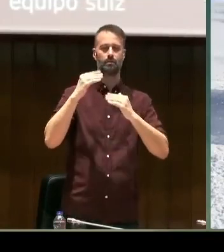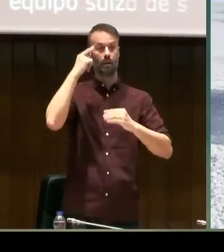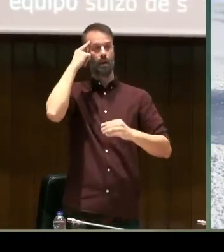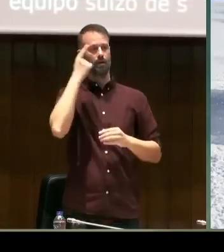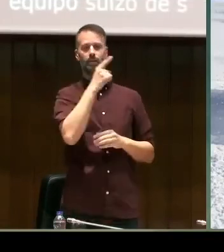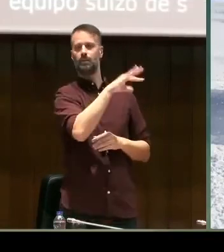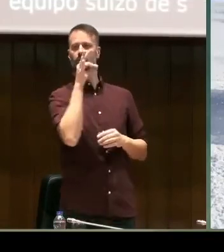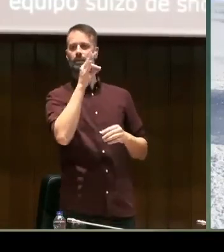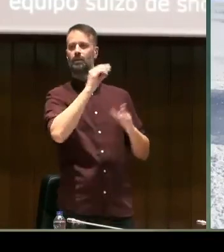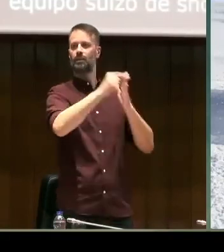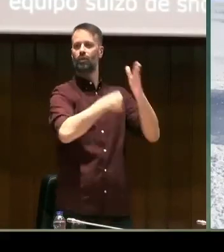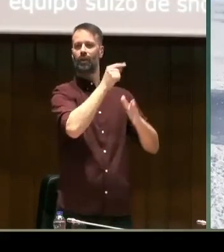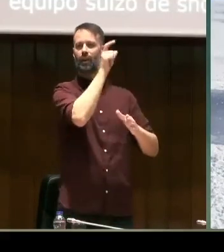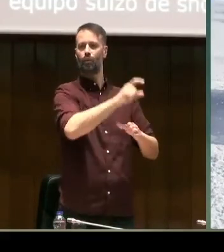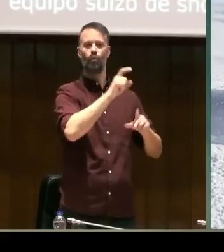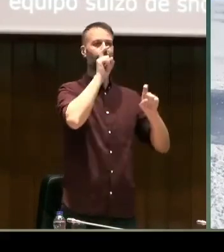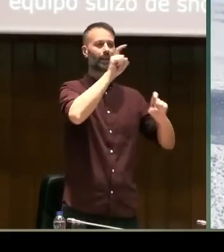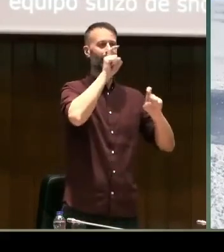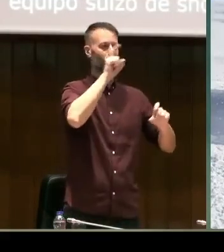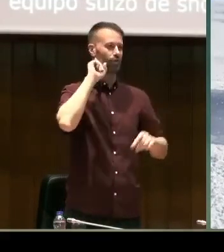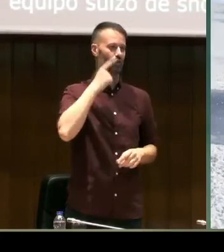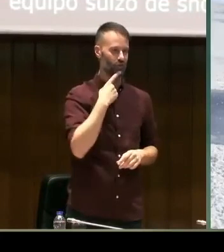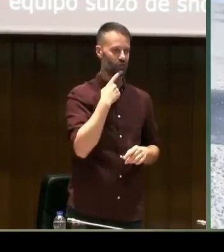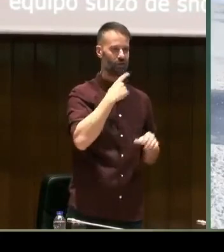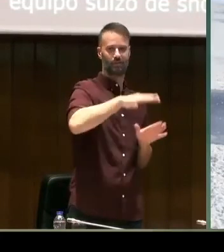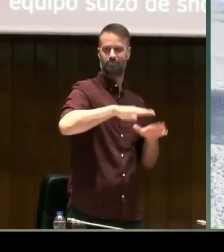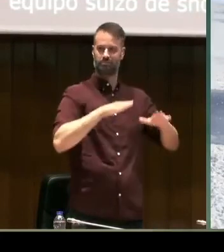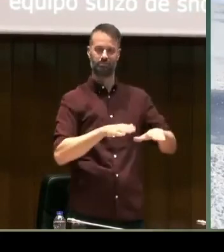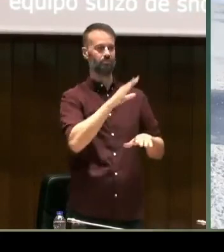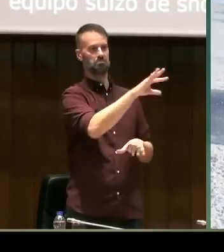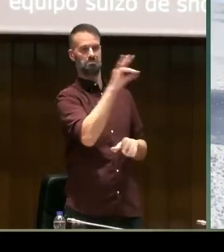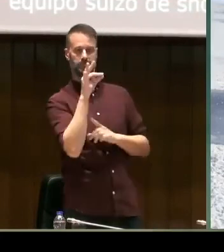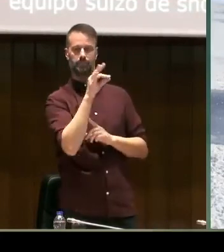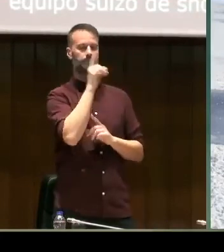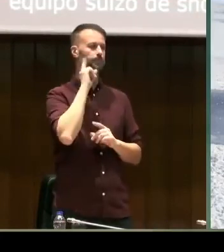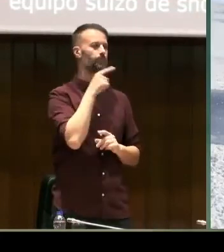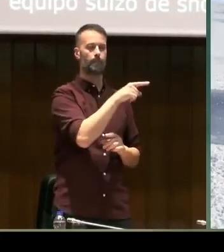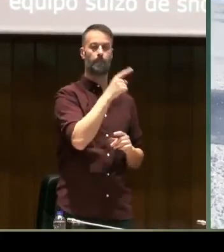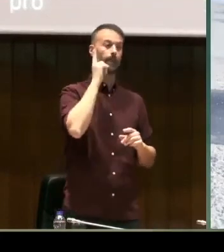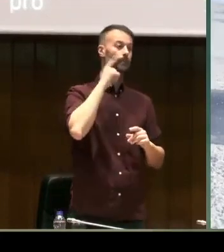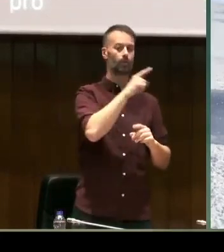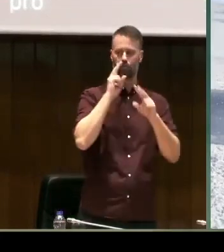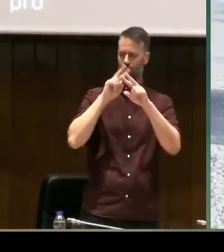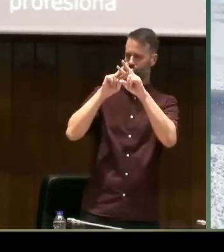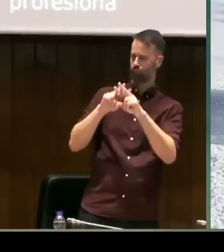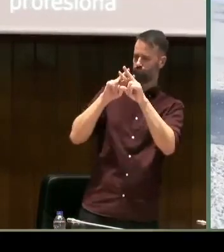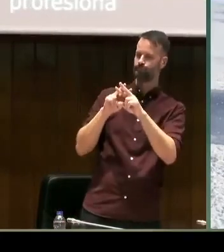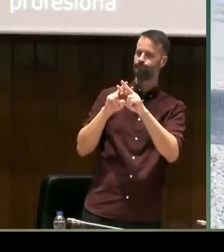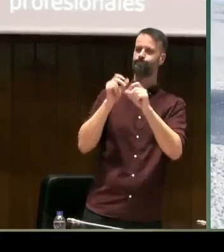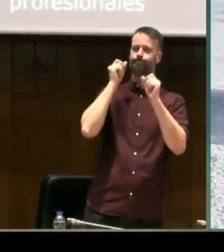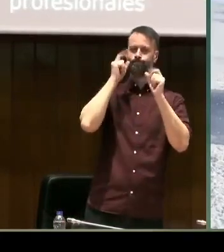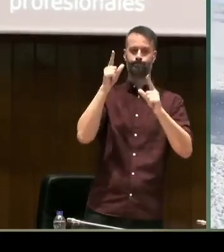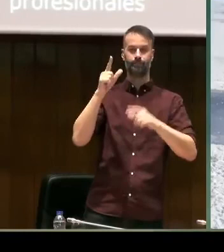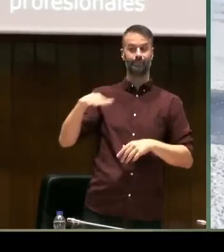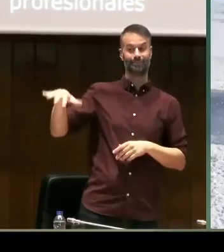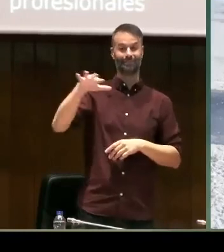en concreto se encuentra con bastante estabilidad, no mejoran en sus rankings, se deciden contratar a un nuevo entrenador. En este caso es una